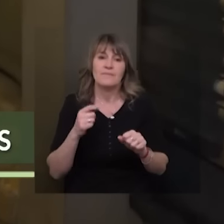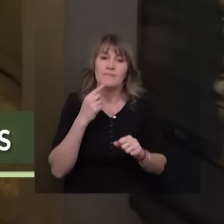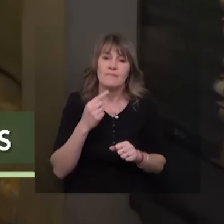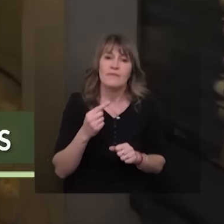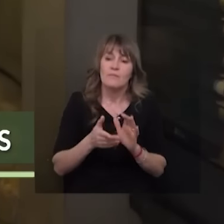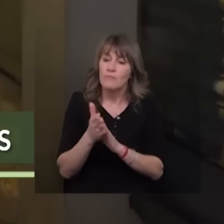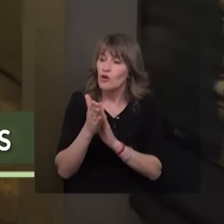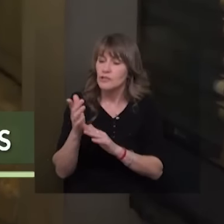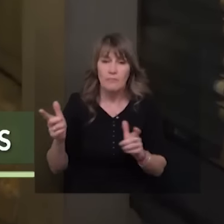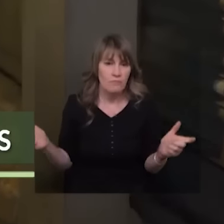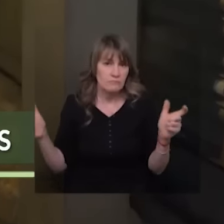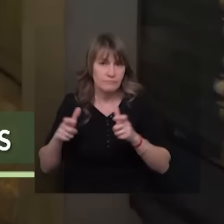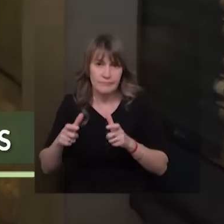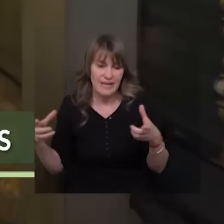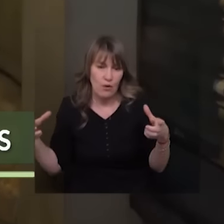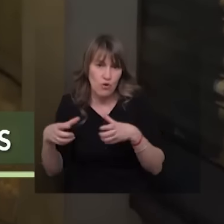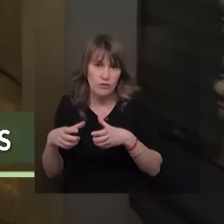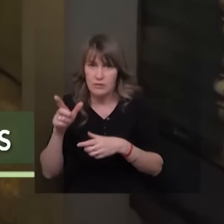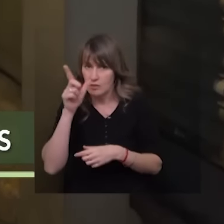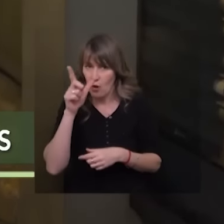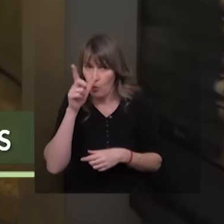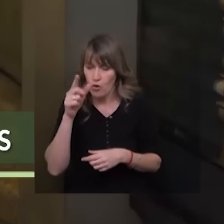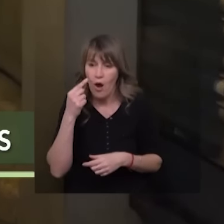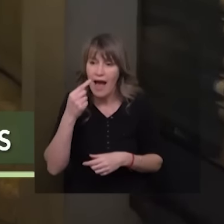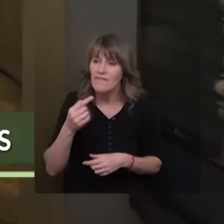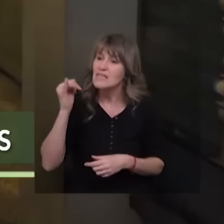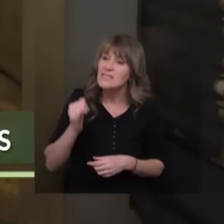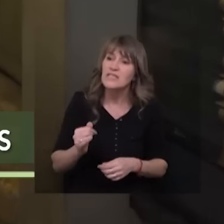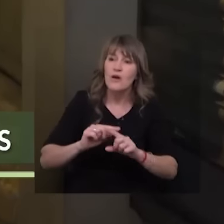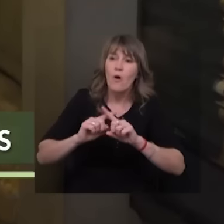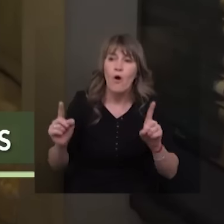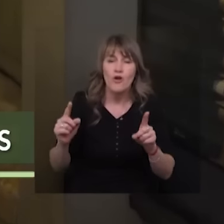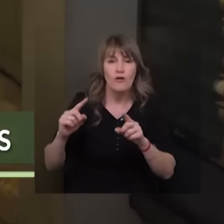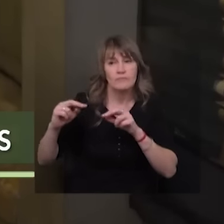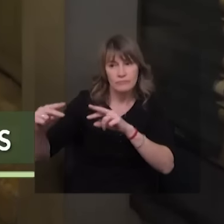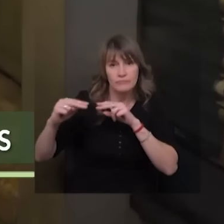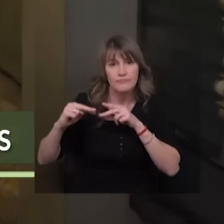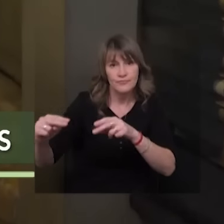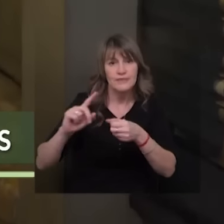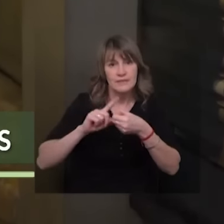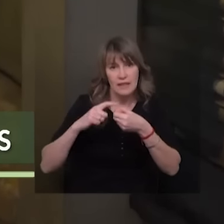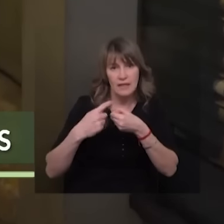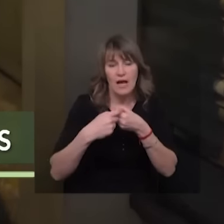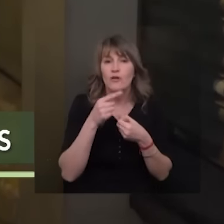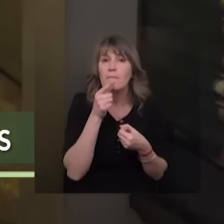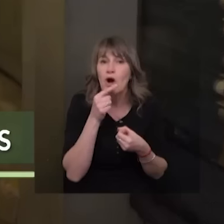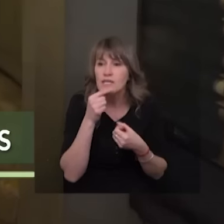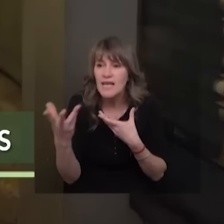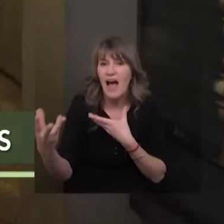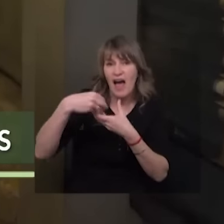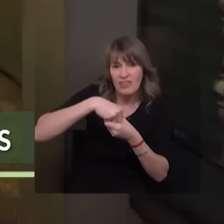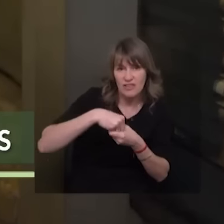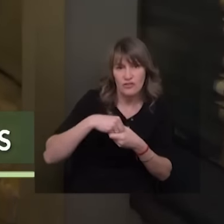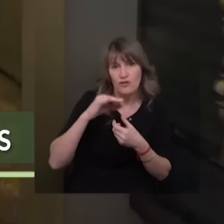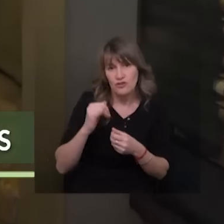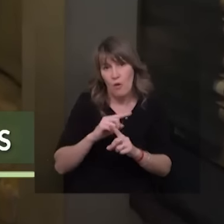mesa representativa que será mitad de Julio la permanencia del sindicato policial eh En este caso dentro de la gremial